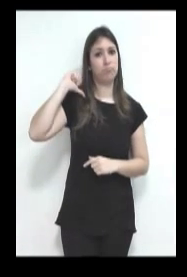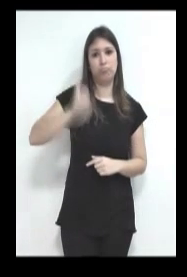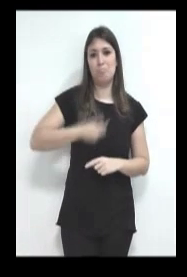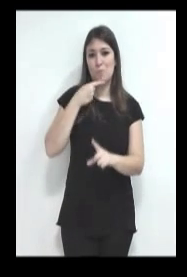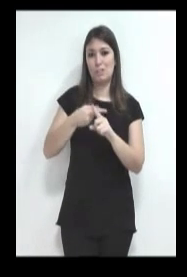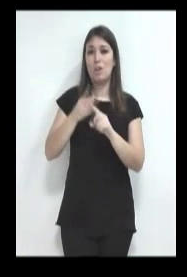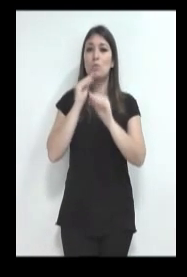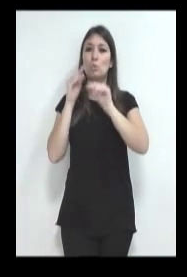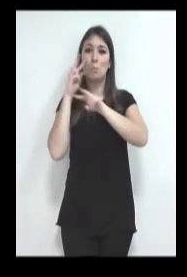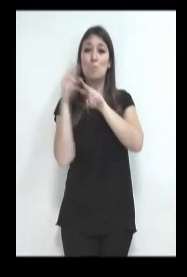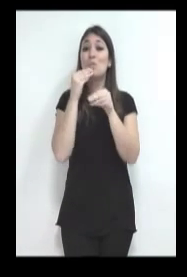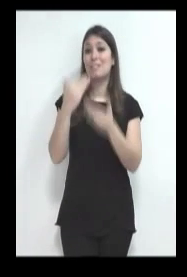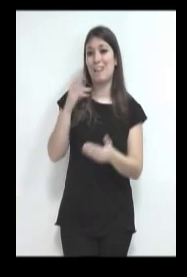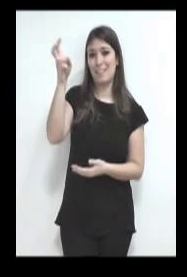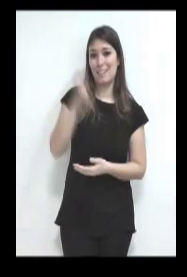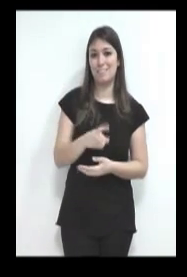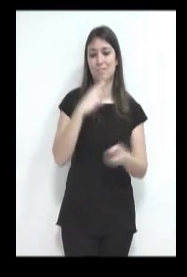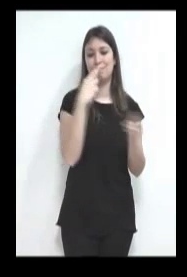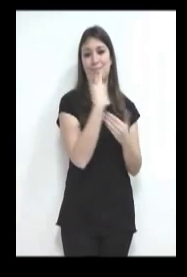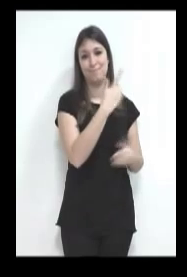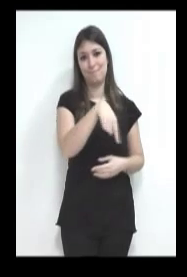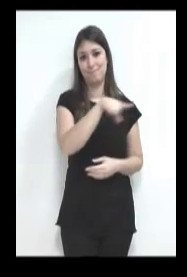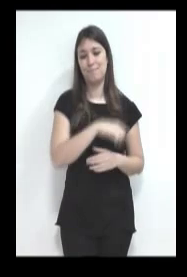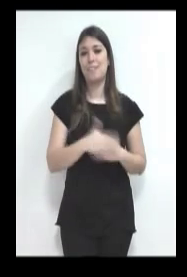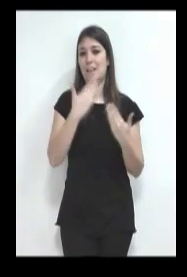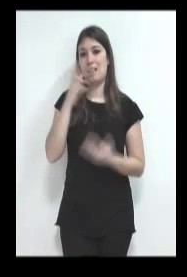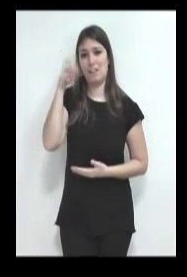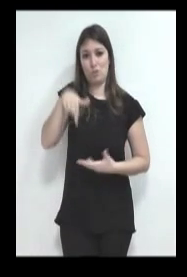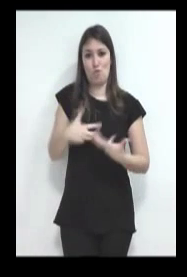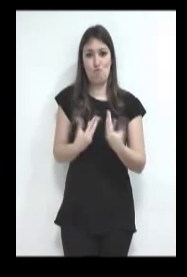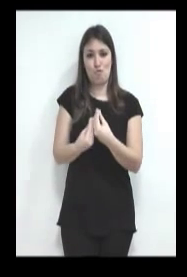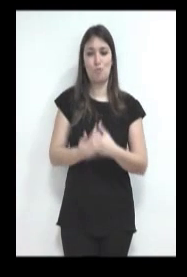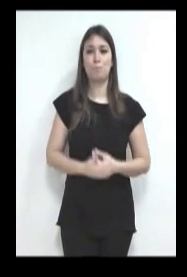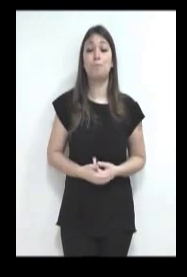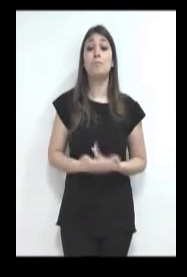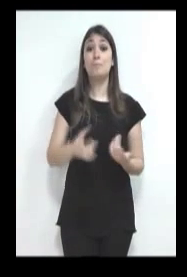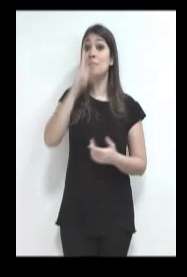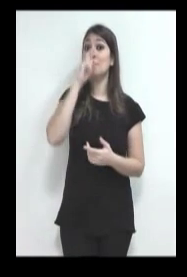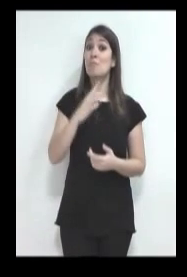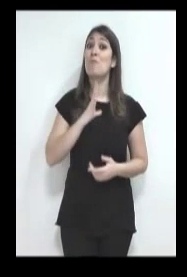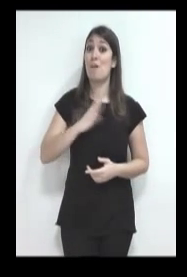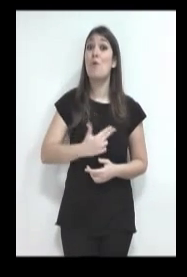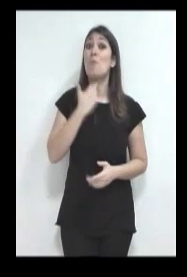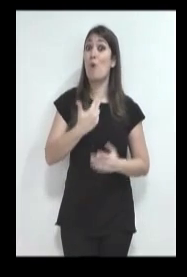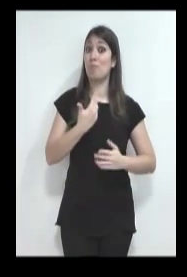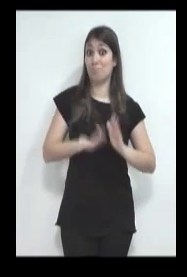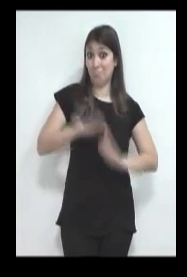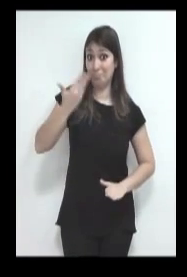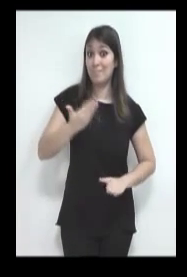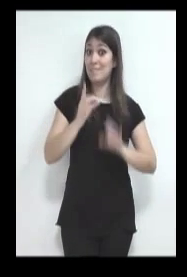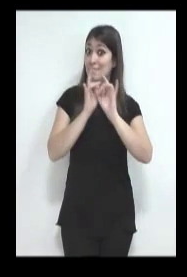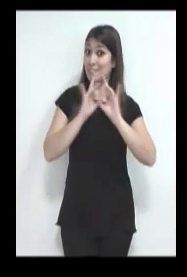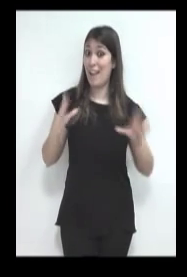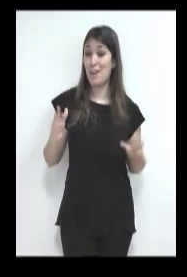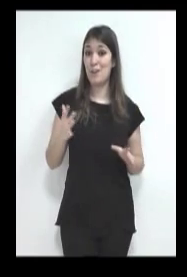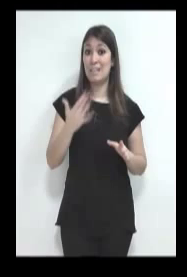esta perspectiva. Muchísimas gracias, Saturnino, por estar aquí. Recordaros que hay que hablar fuerte y claro, y si